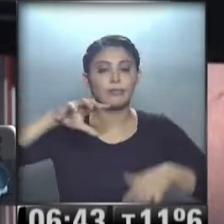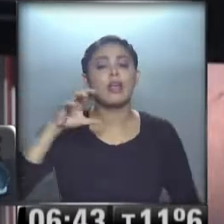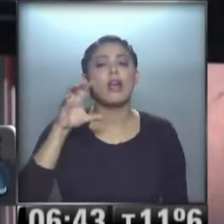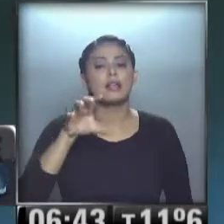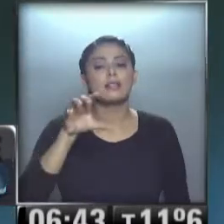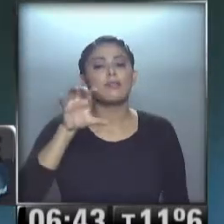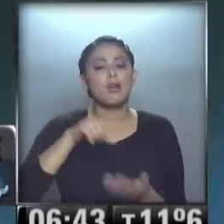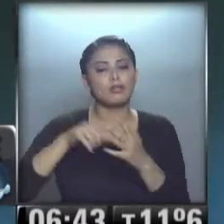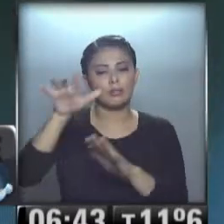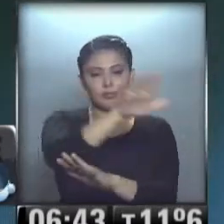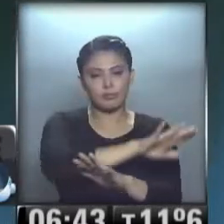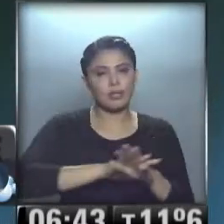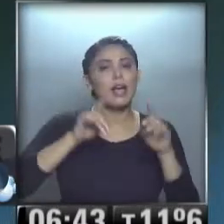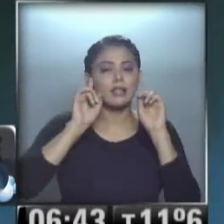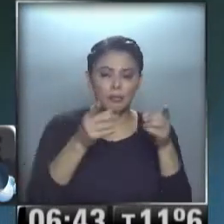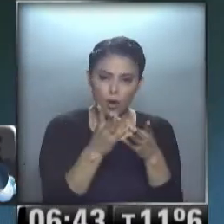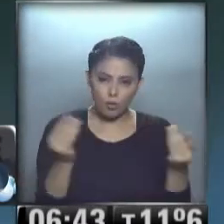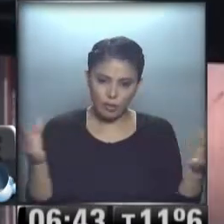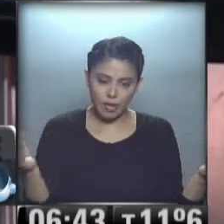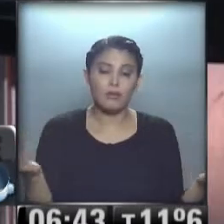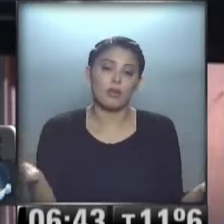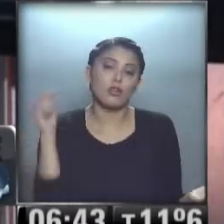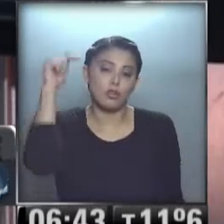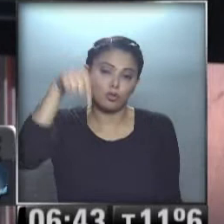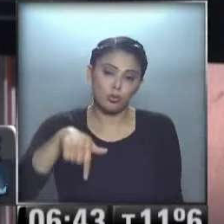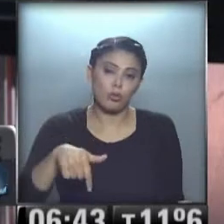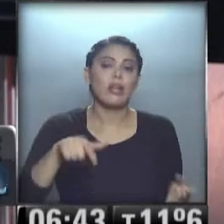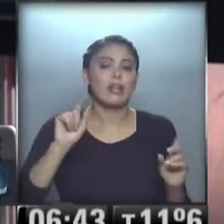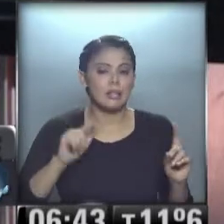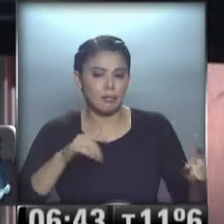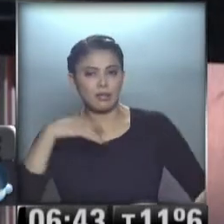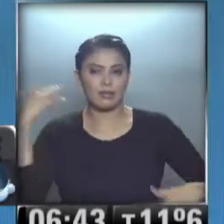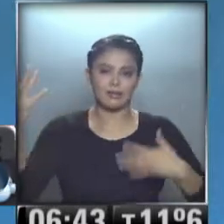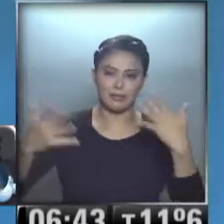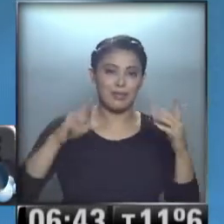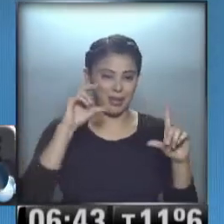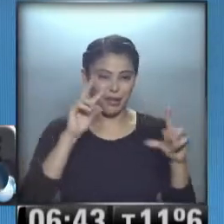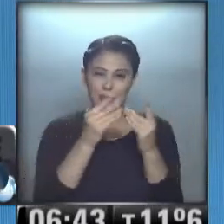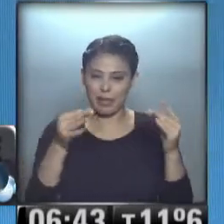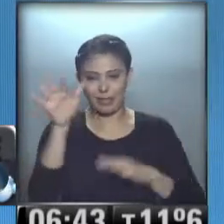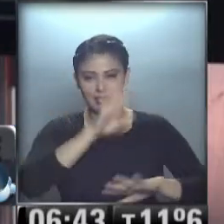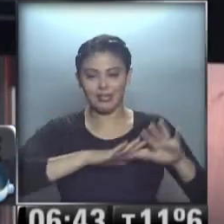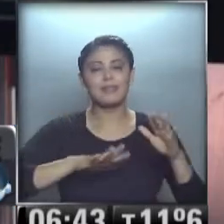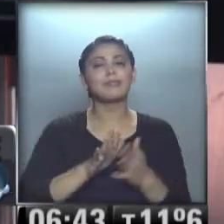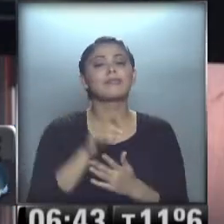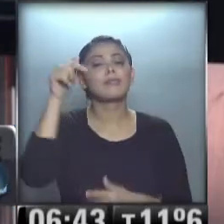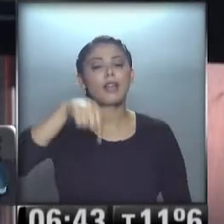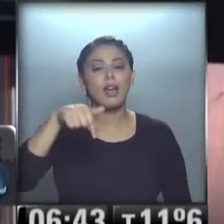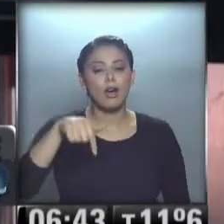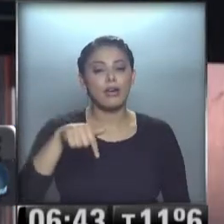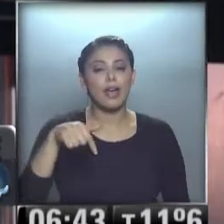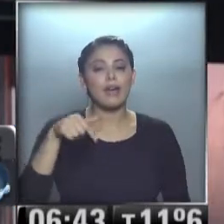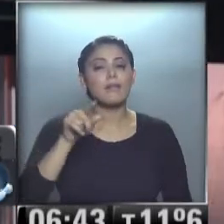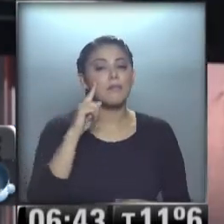también una zona con mucha humedad. Bueno, en el sur del país, mucho más desparramadito el tema de la humedad. Y vamos a ver entonces